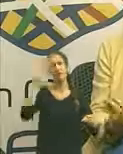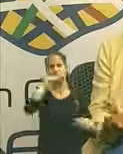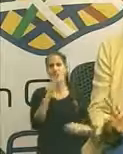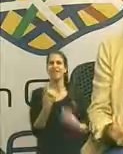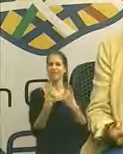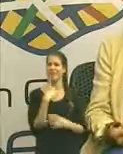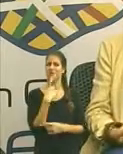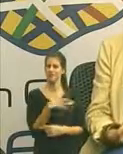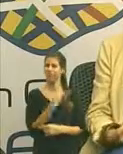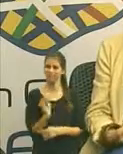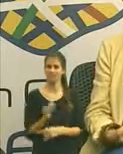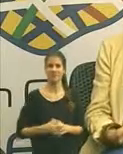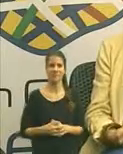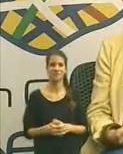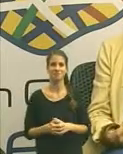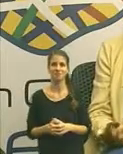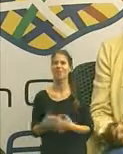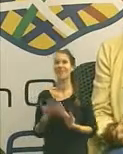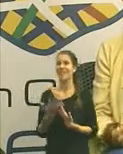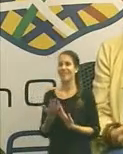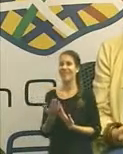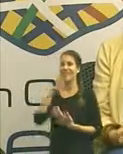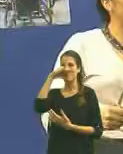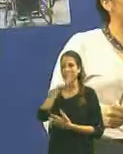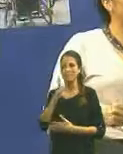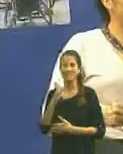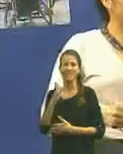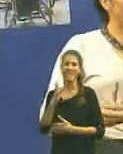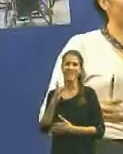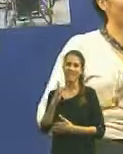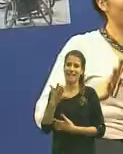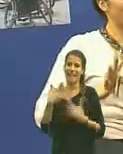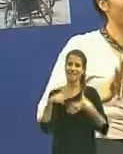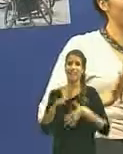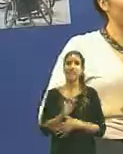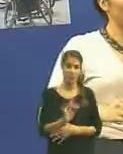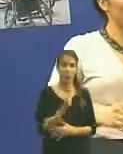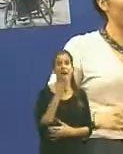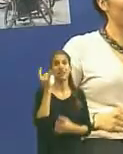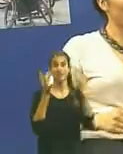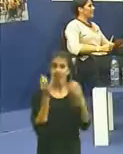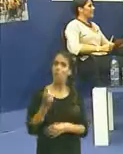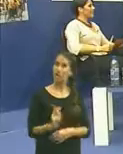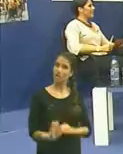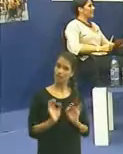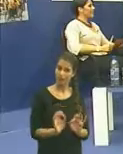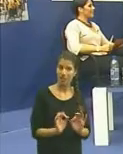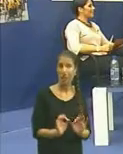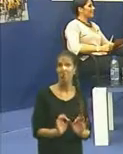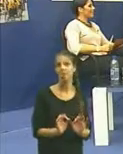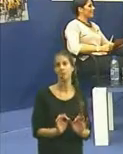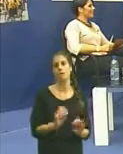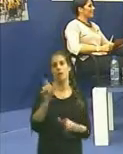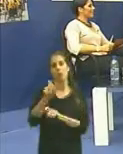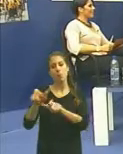más le ha costado a los padres. Un poco asumir o ver que esta actividad se está profesionalizando, claro, y que cada vez pues hay